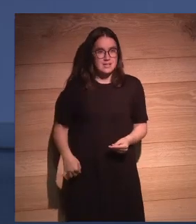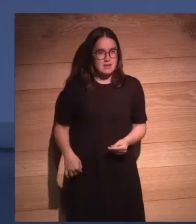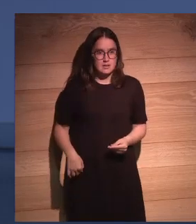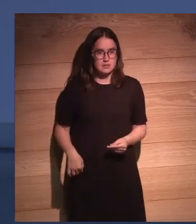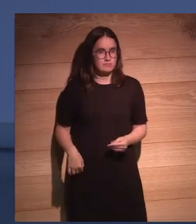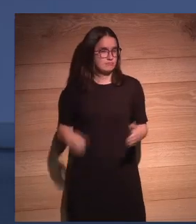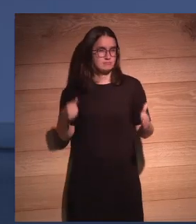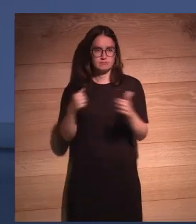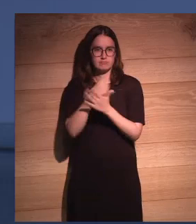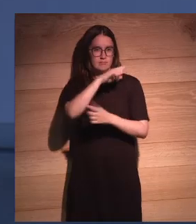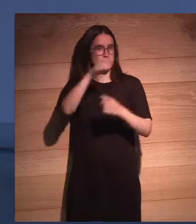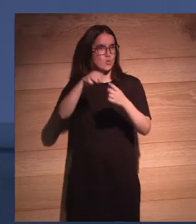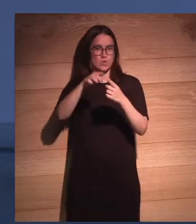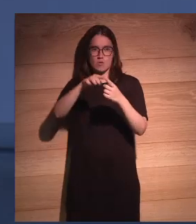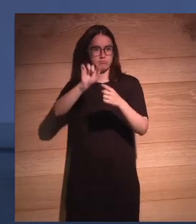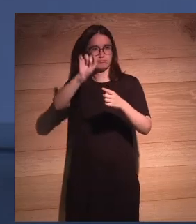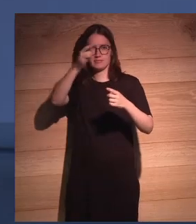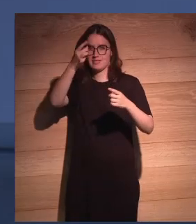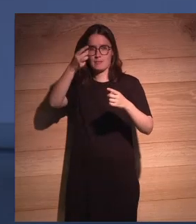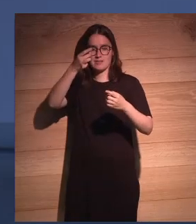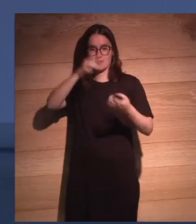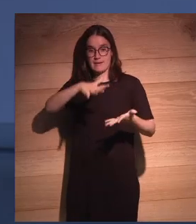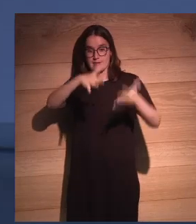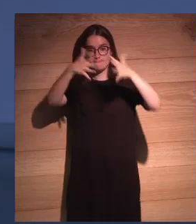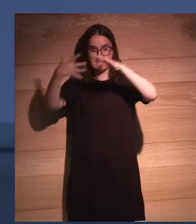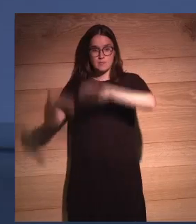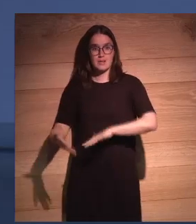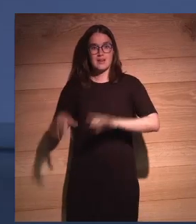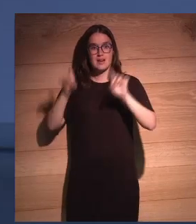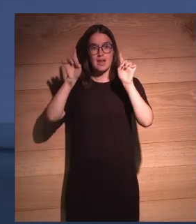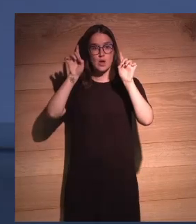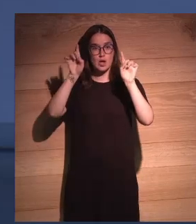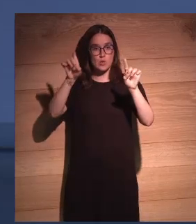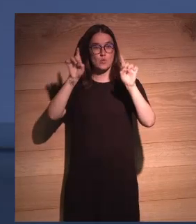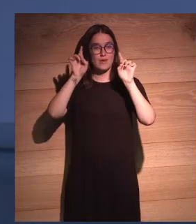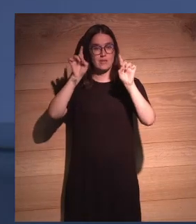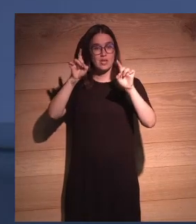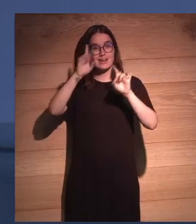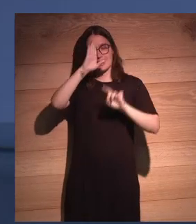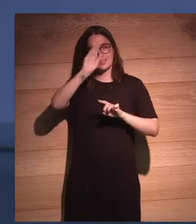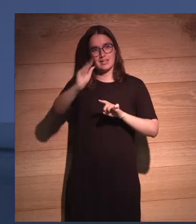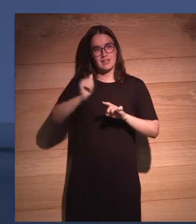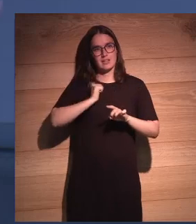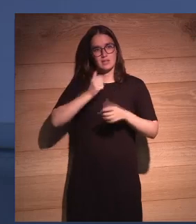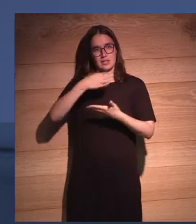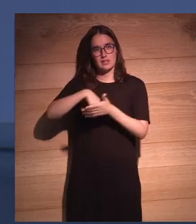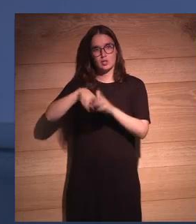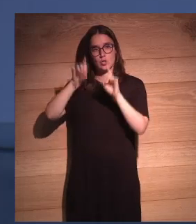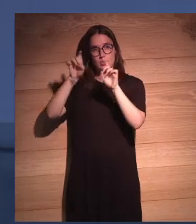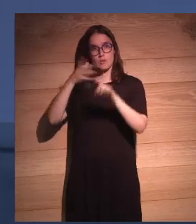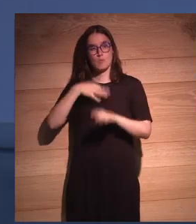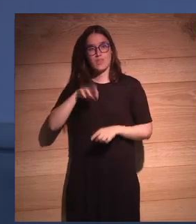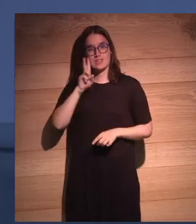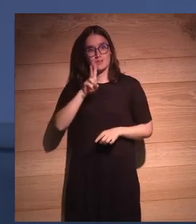es el top one, el número uno a la hora de aplicar la educación, la inteligencia artificial en educación. Podéis ver